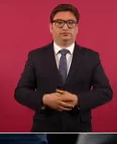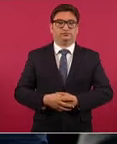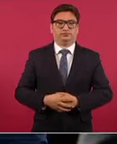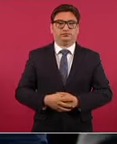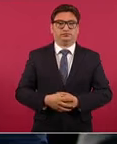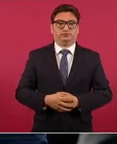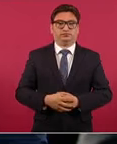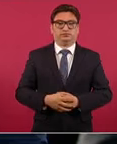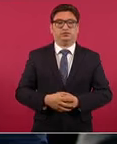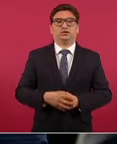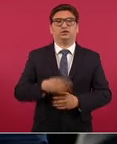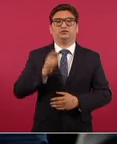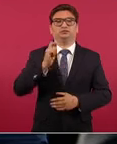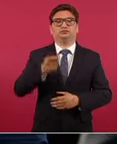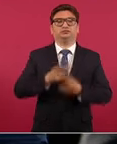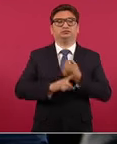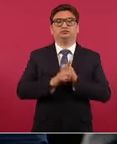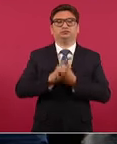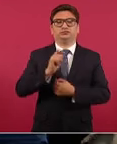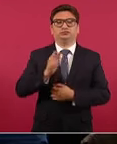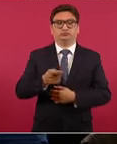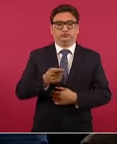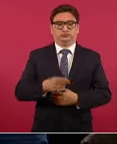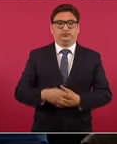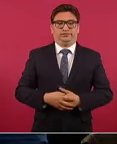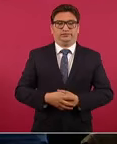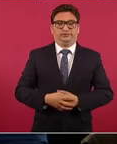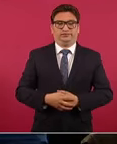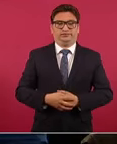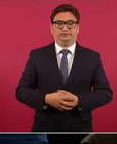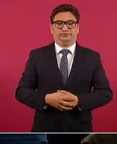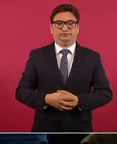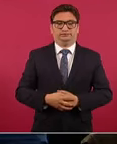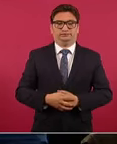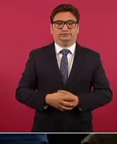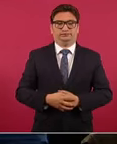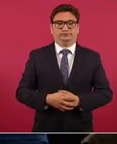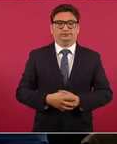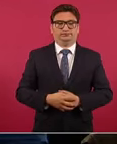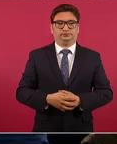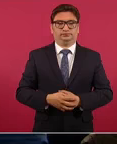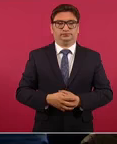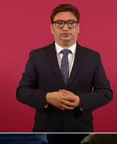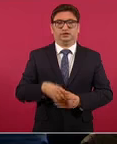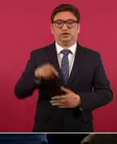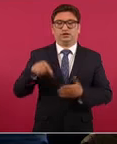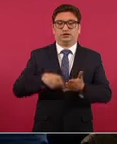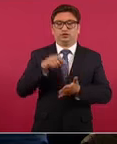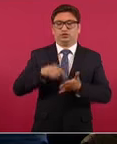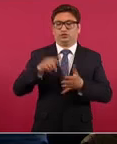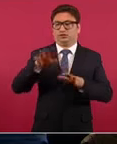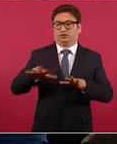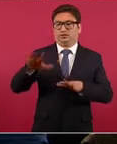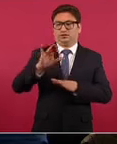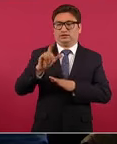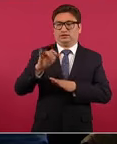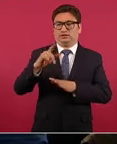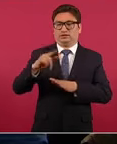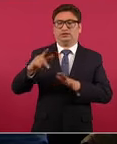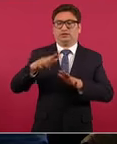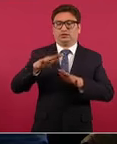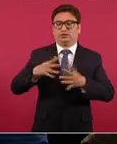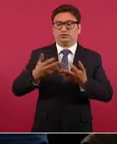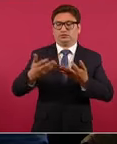el problema me refiero a que este están destruyendo el territorio y